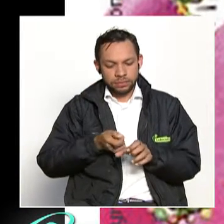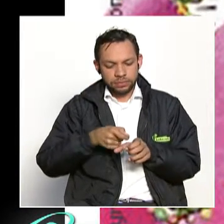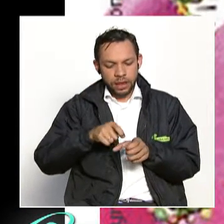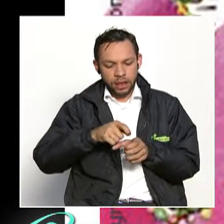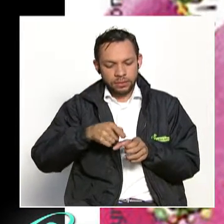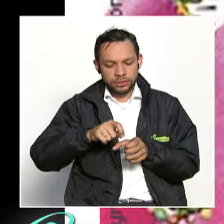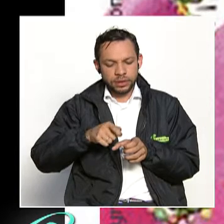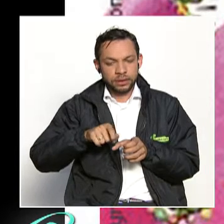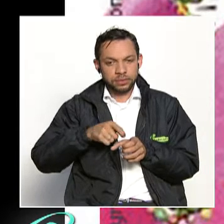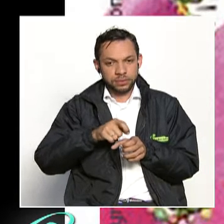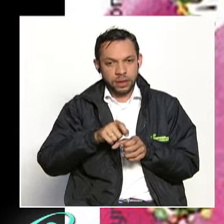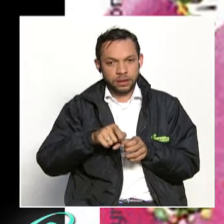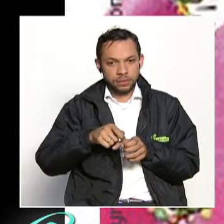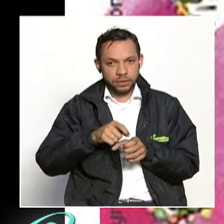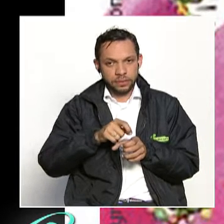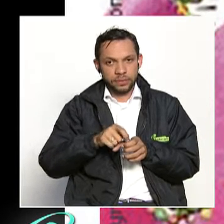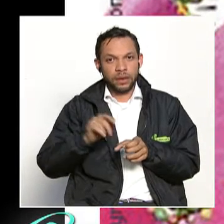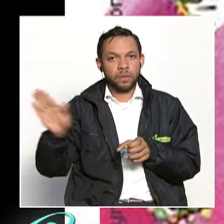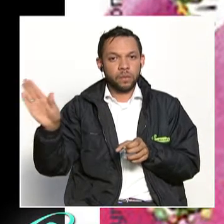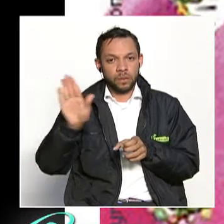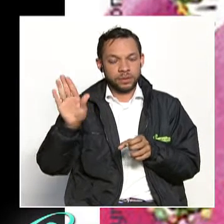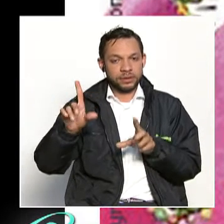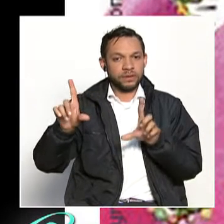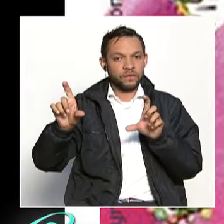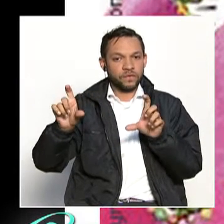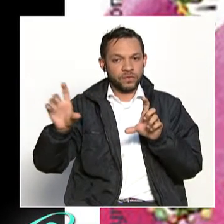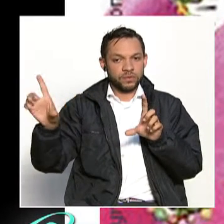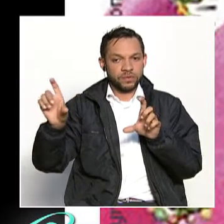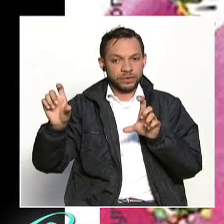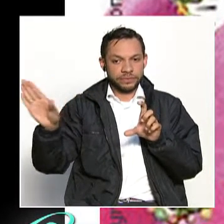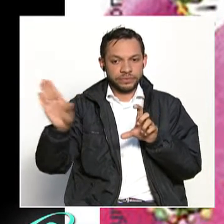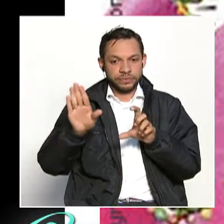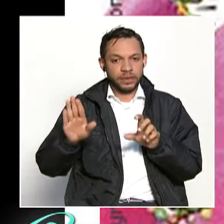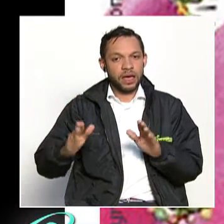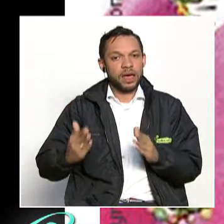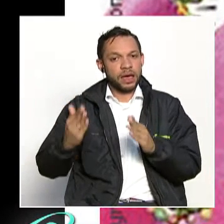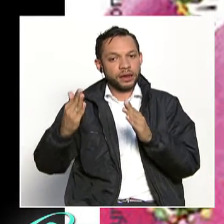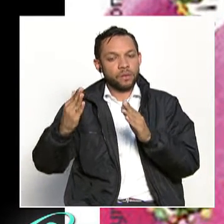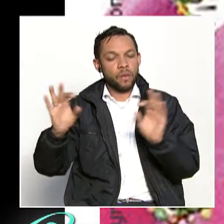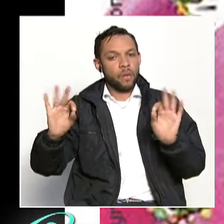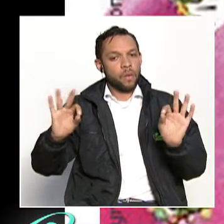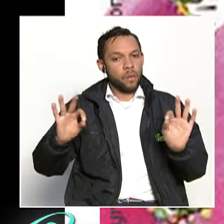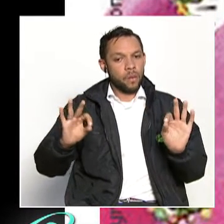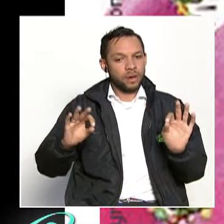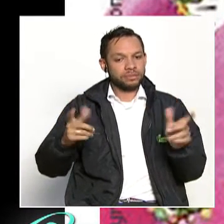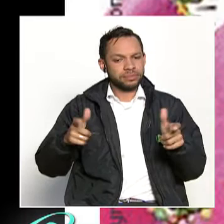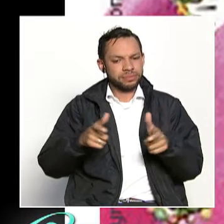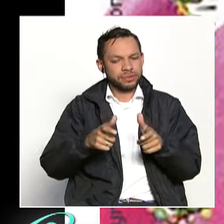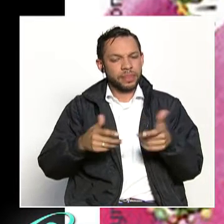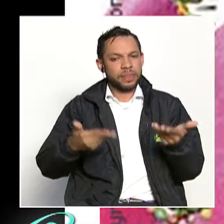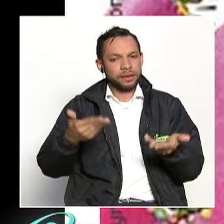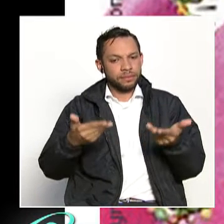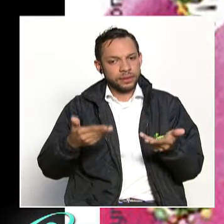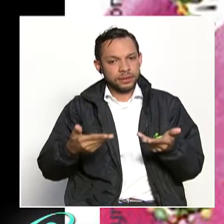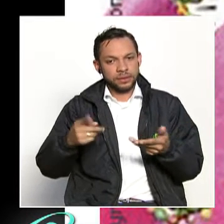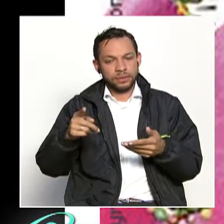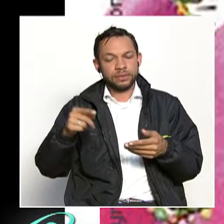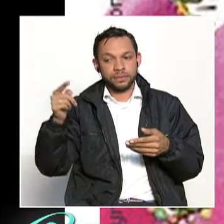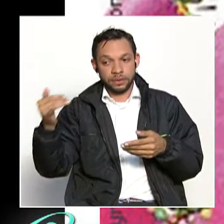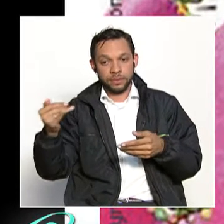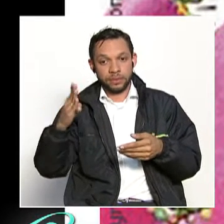que son desfavorables, ahí se muestra que hay bacterias benéficas y hay bacterias perjudiciales. Claro que ahí donde dice